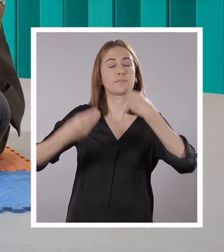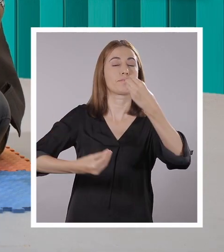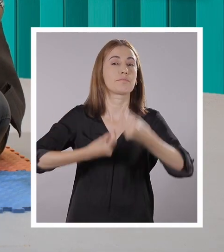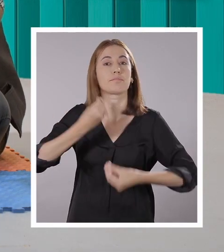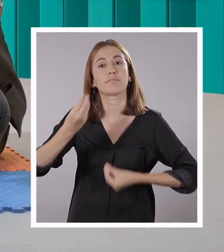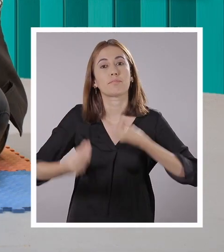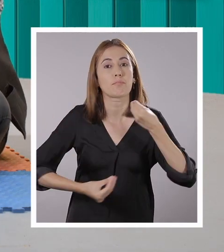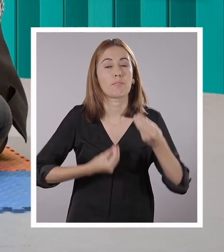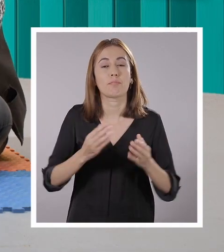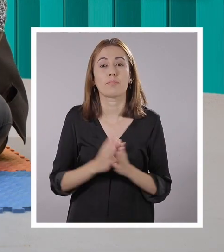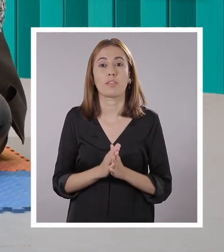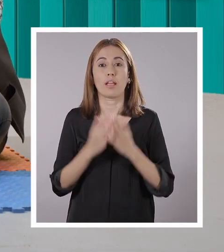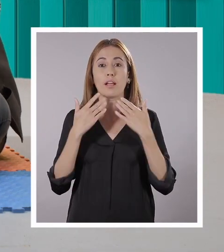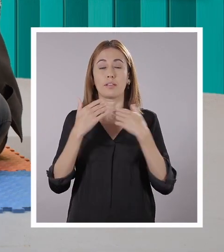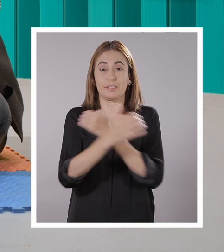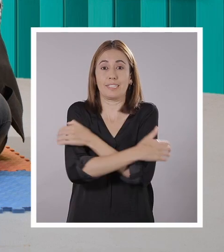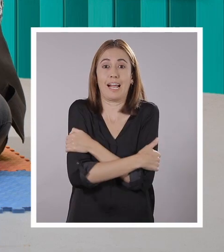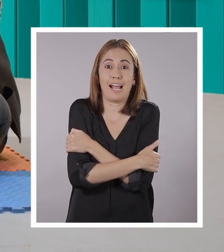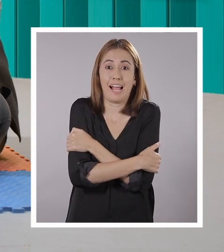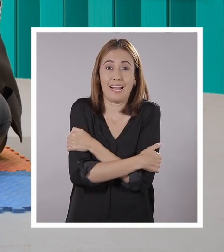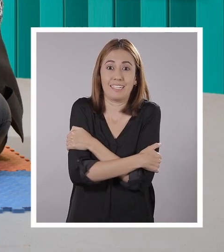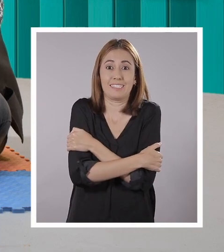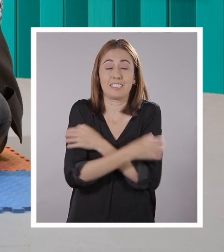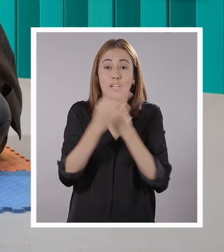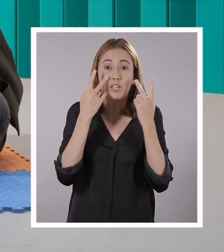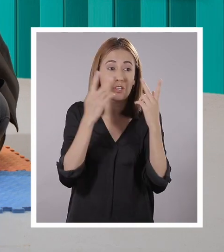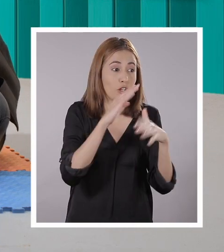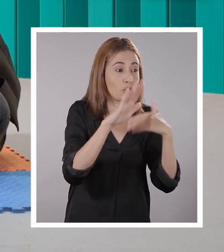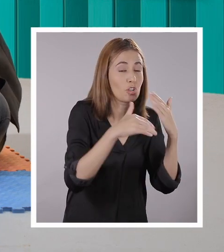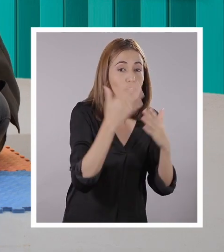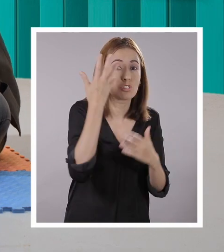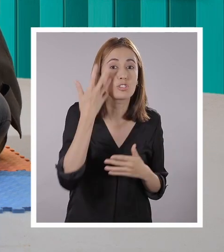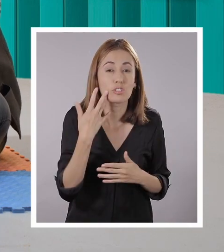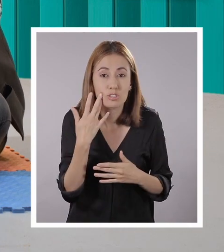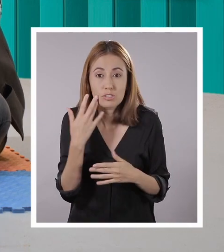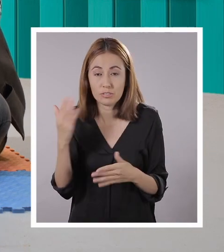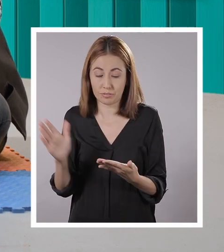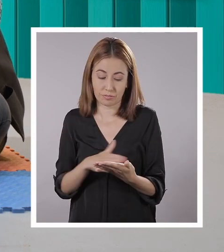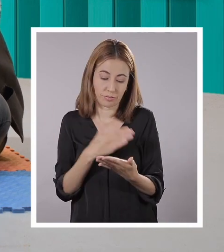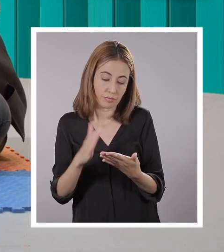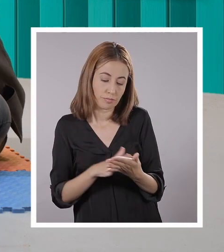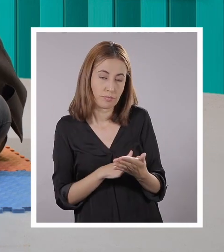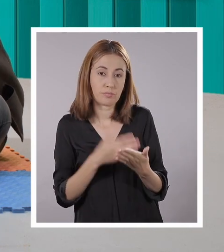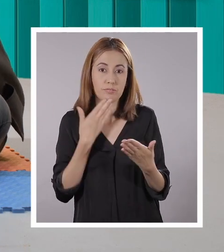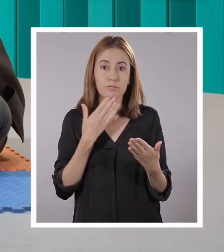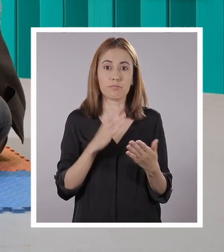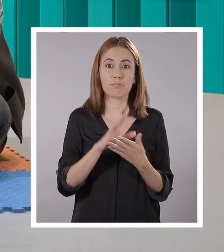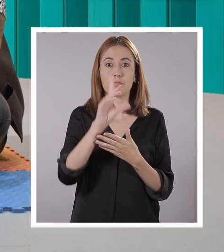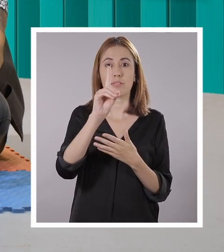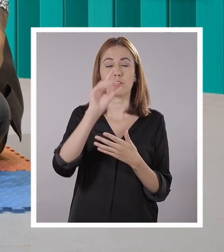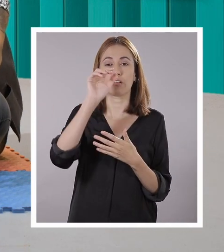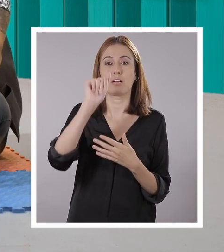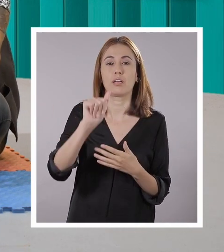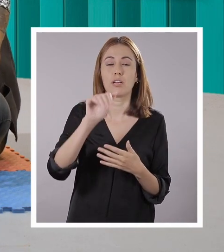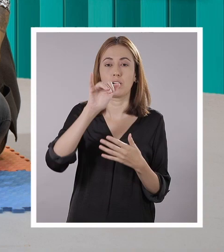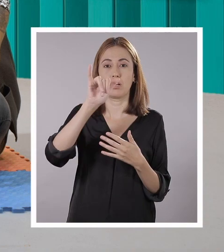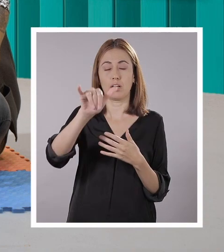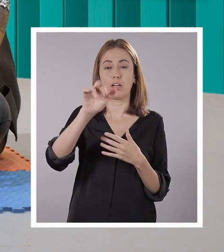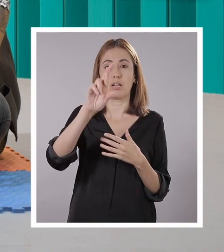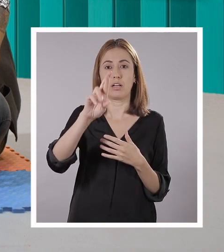podemos despedir sin antes mandar un saludo maravilloso a alguien que dice que nos mira todo el tiempo. ¡Sí! ¡Qué emoción!